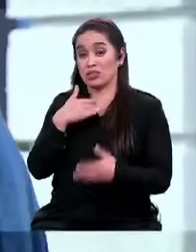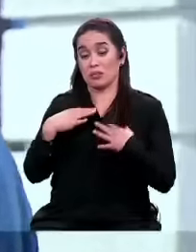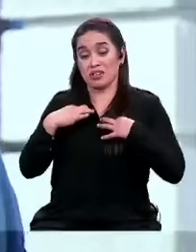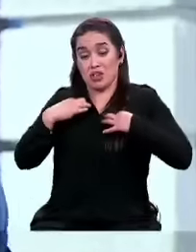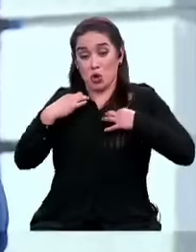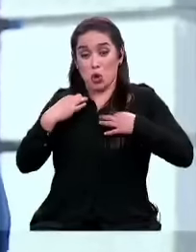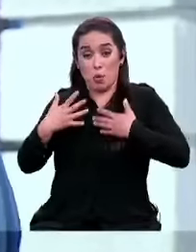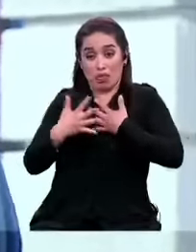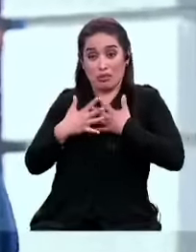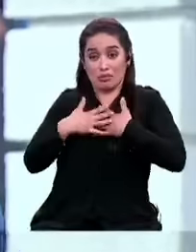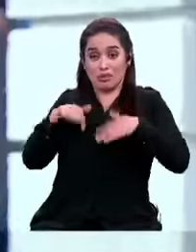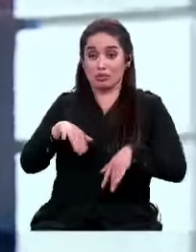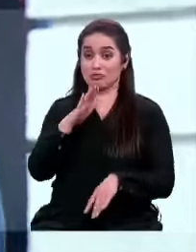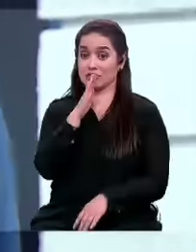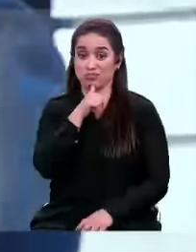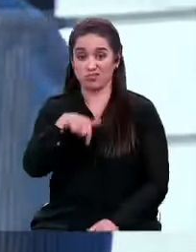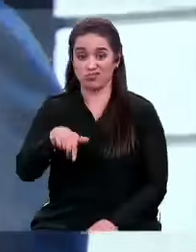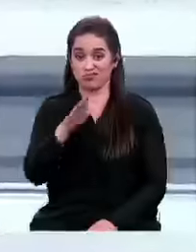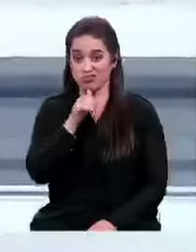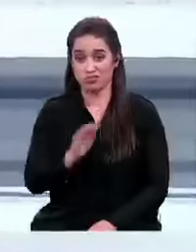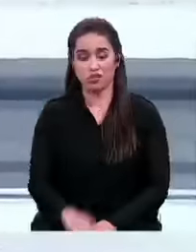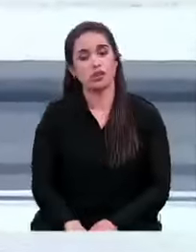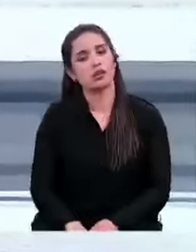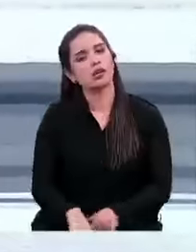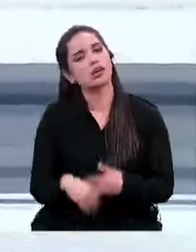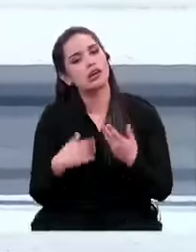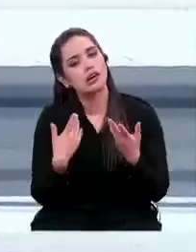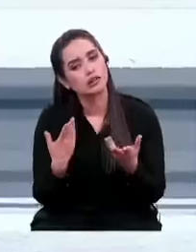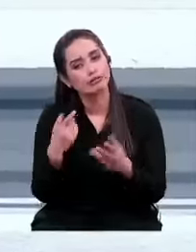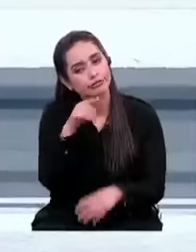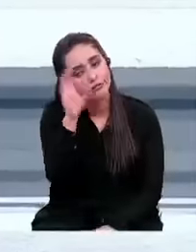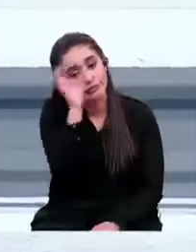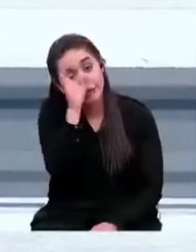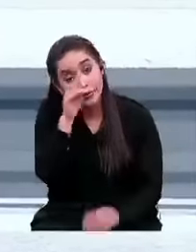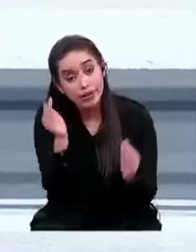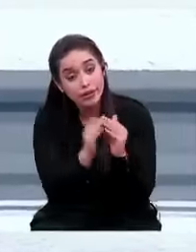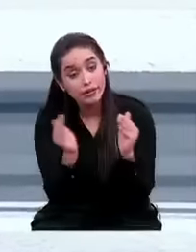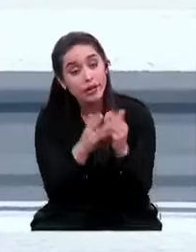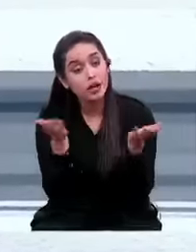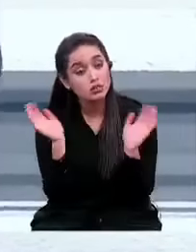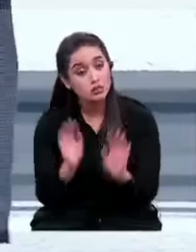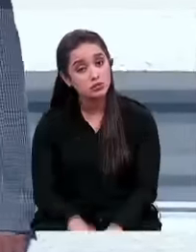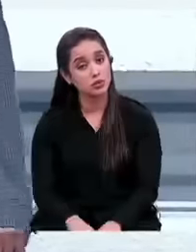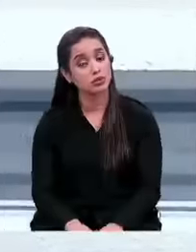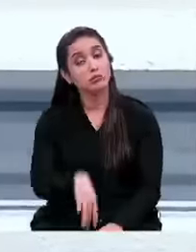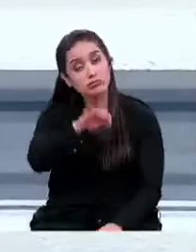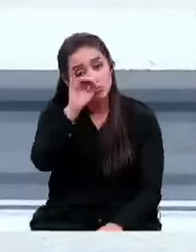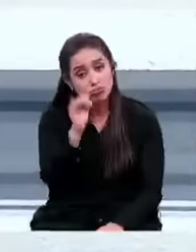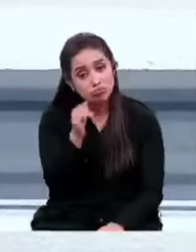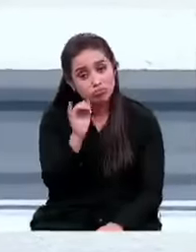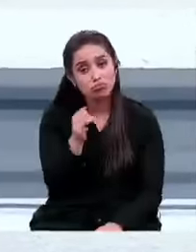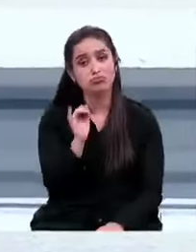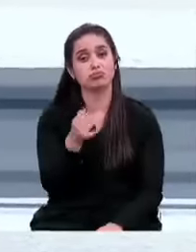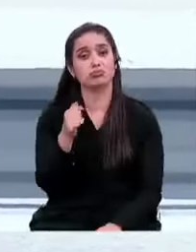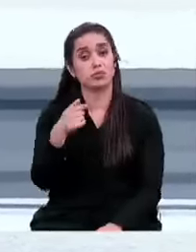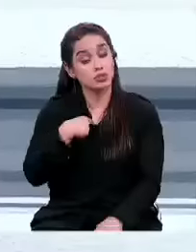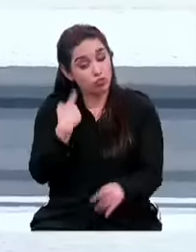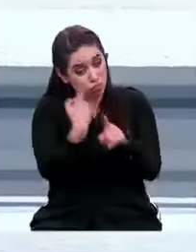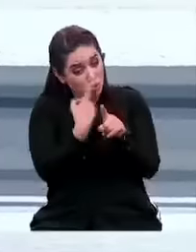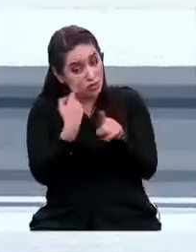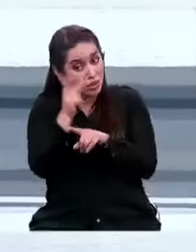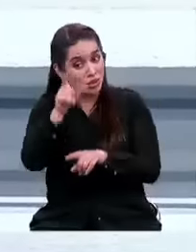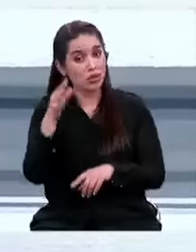acá no está. Ah, bueno. ¿Entonces va a buscarla en la casa? Sí, o sí, tengo que hablar con ella. Pero